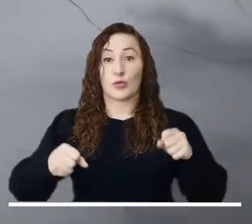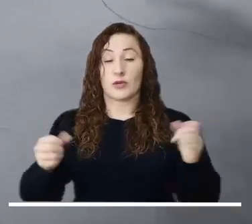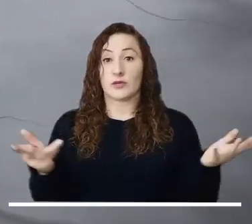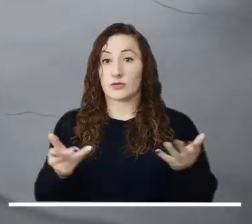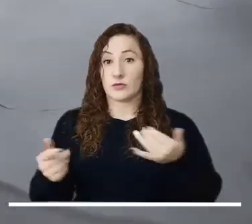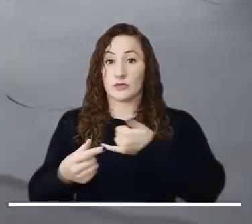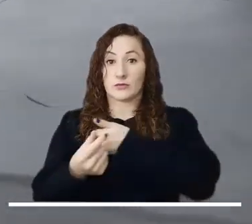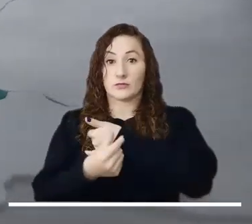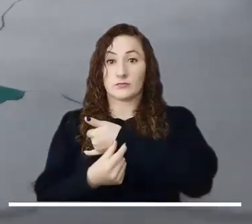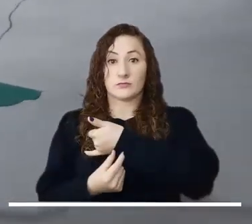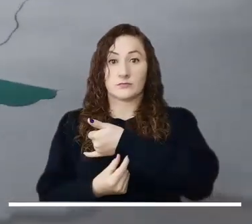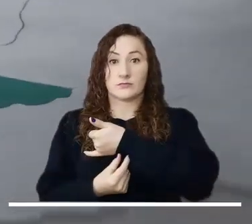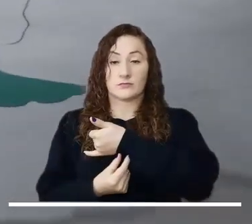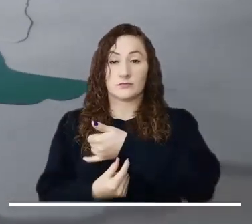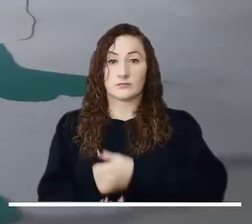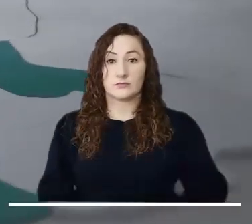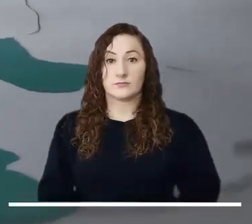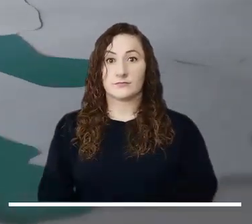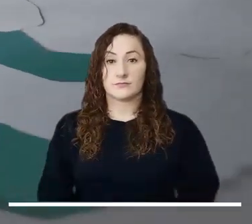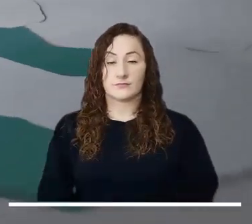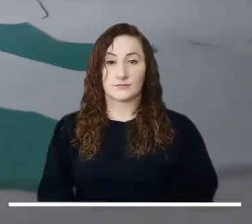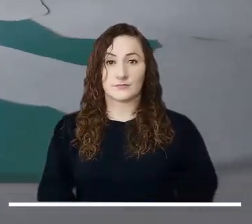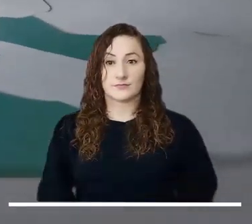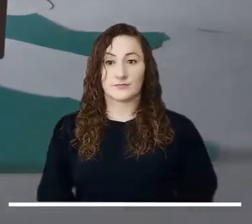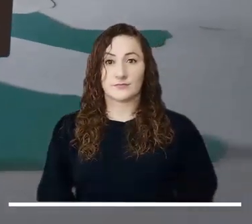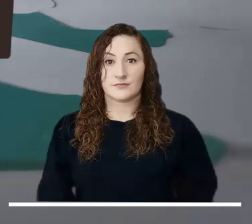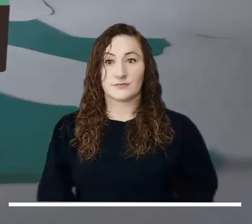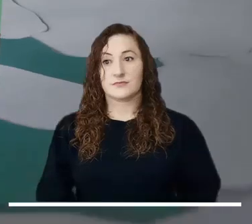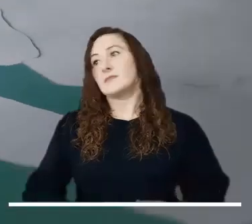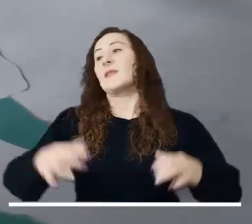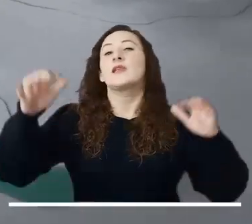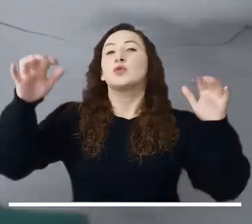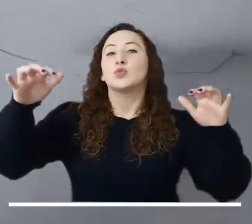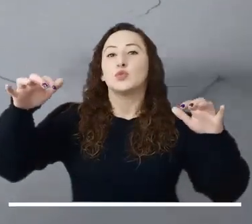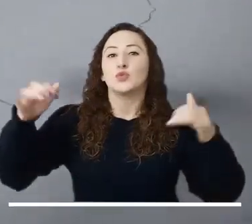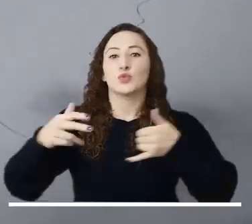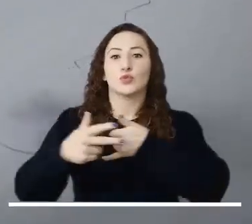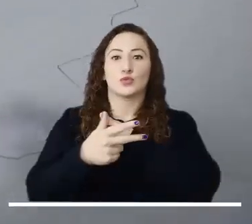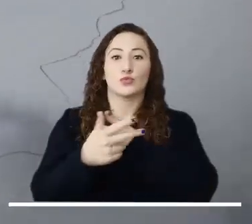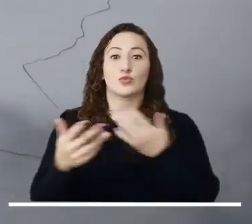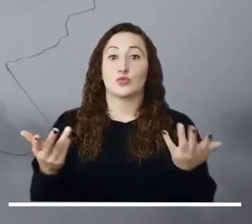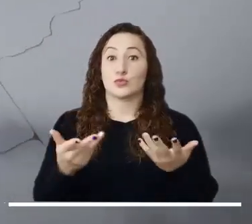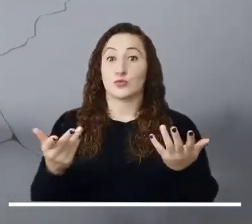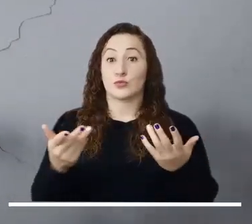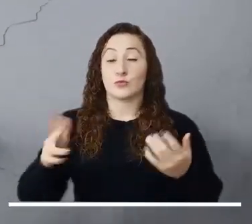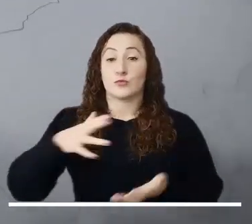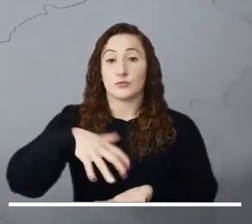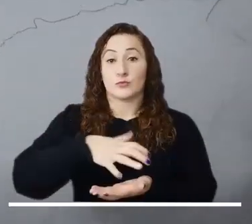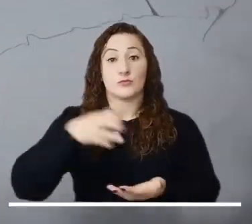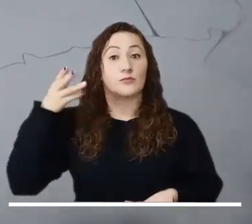Los pronósticos anuncian lluvias fuertes y posibles tormentas en amplios sectores de la región pacífica.